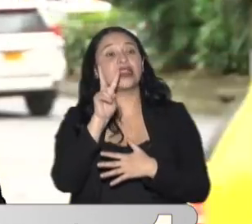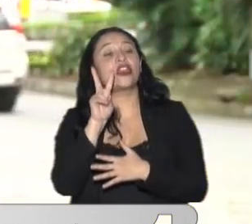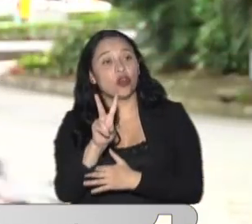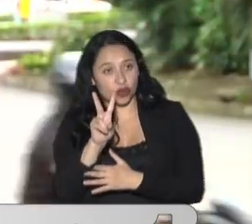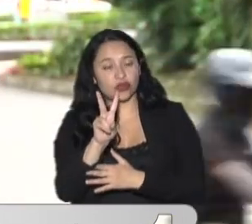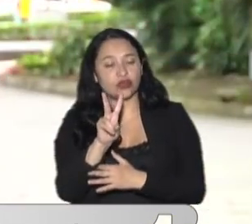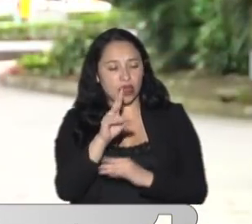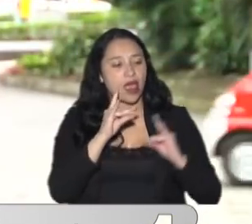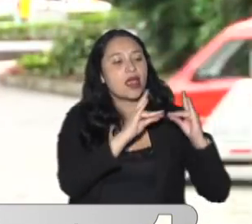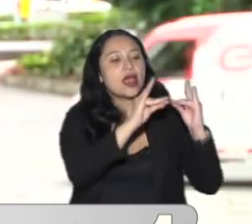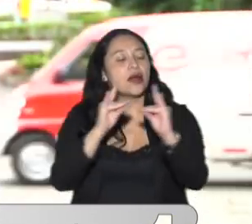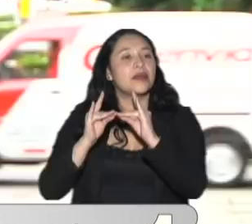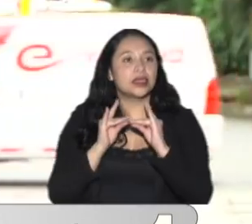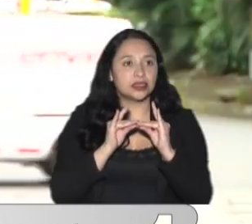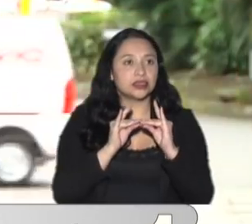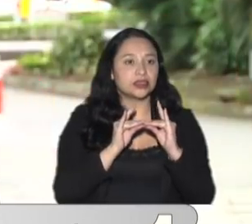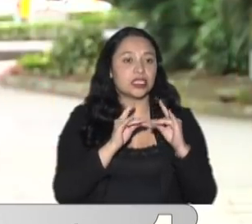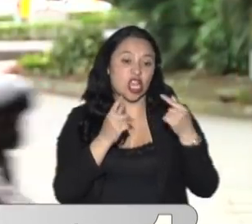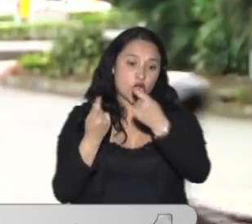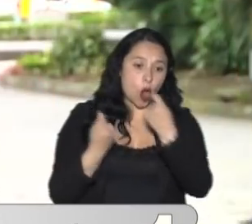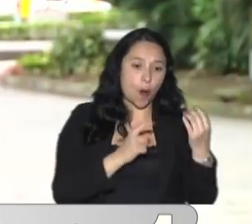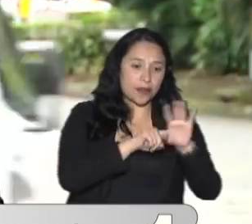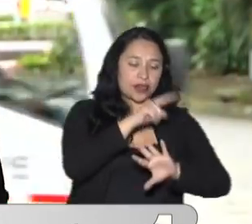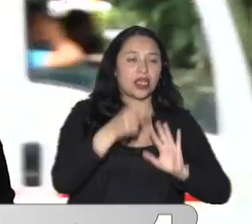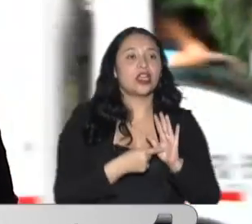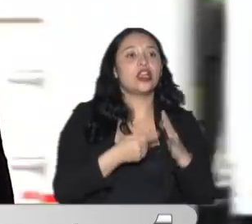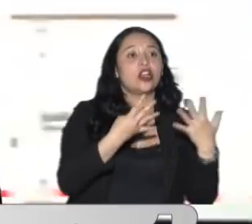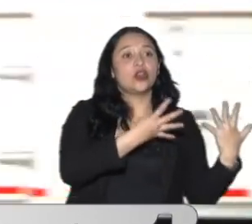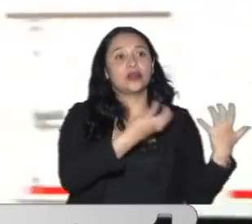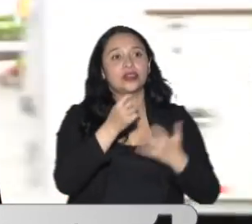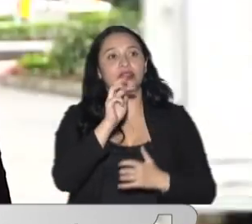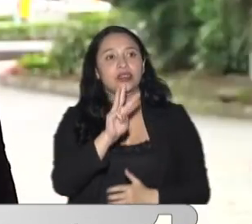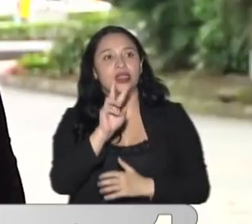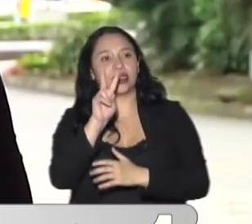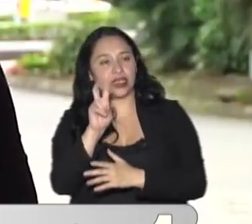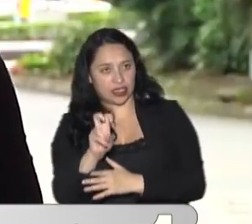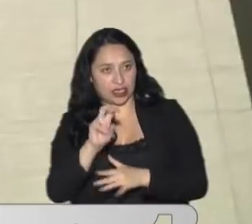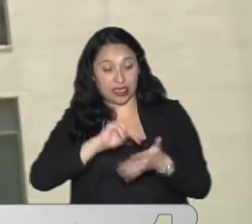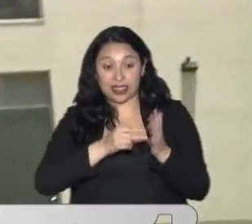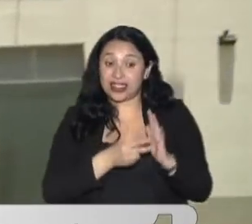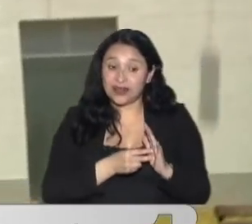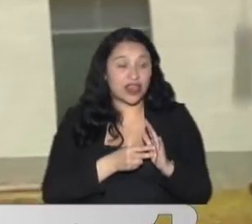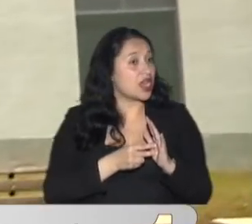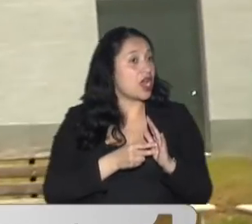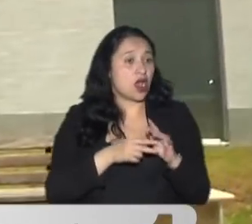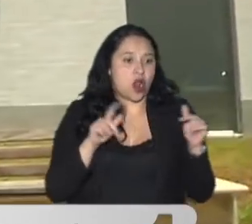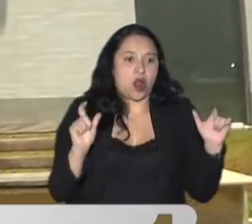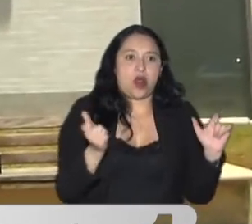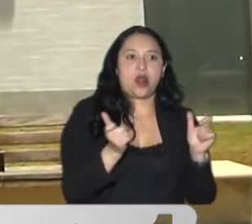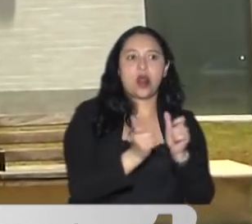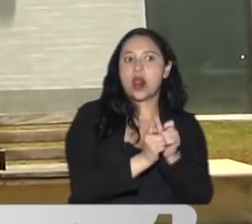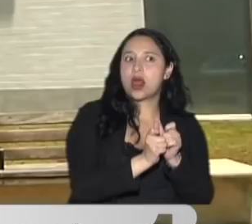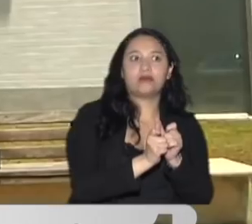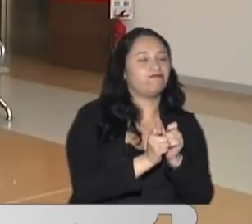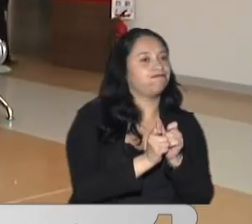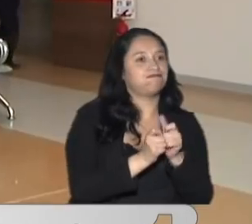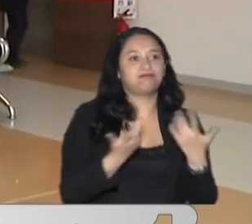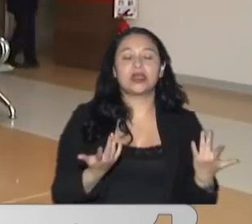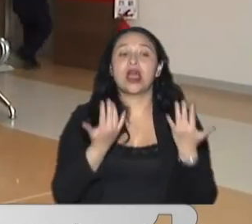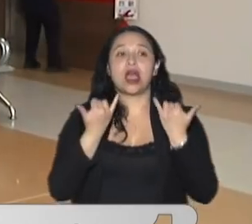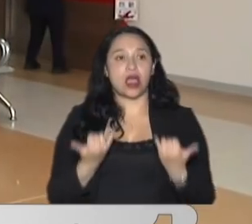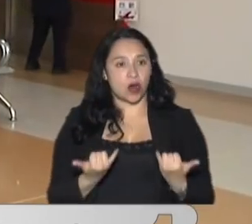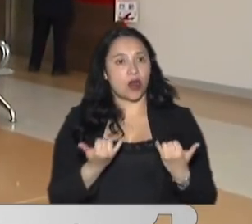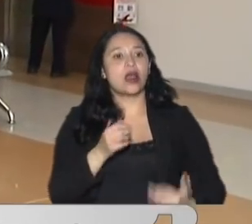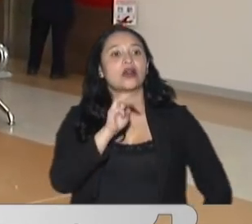las 937 que hay disponibles, es decir, quedarían menos de 200. Antioquia llegó al 82% en ocupación